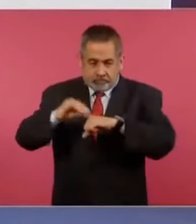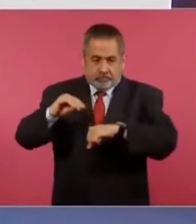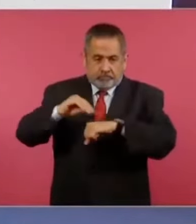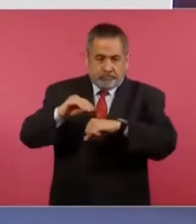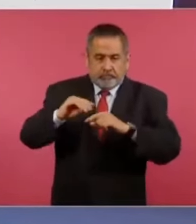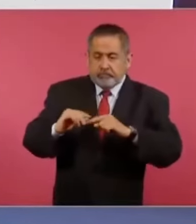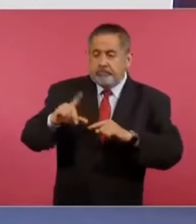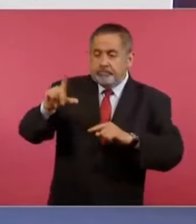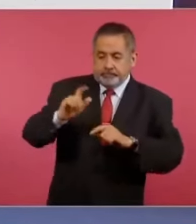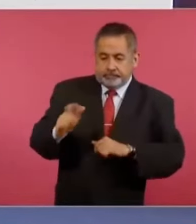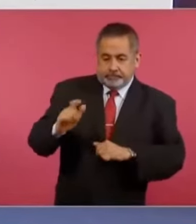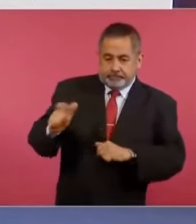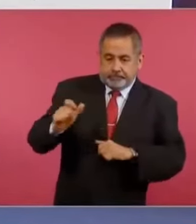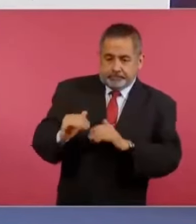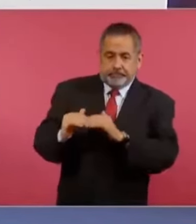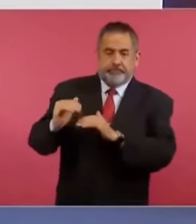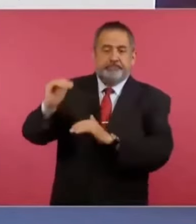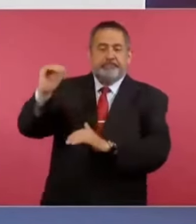el pago.